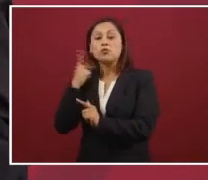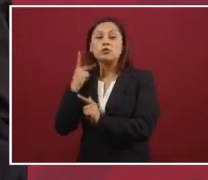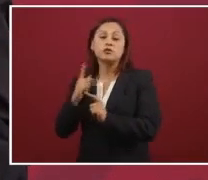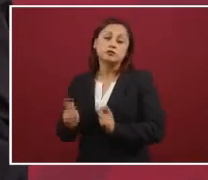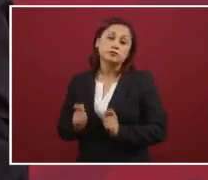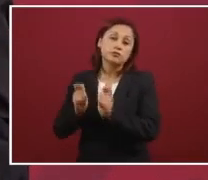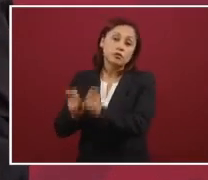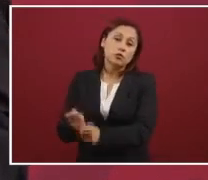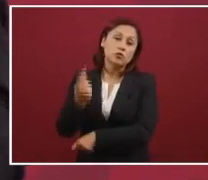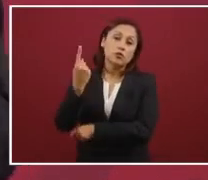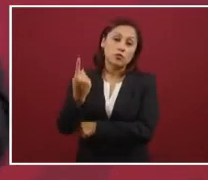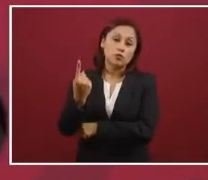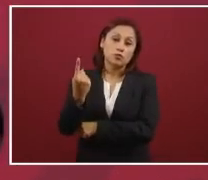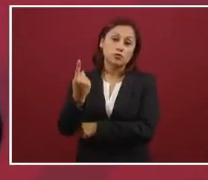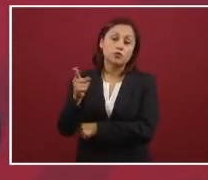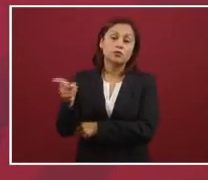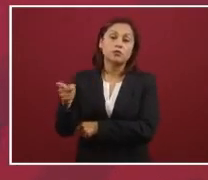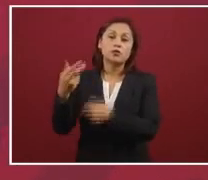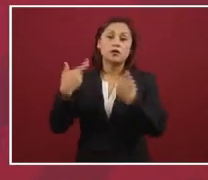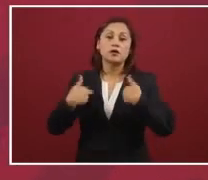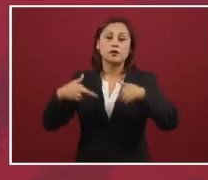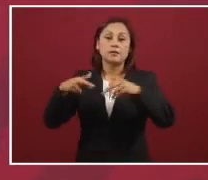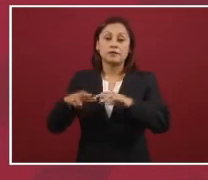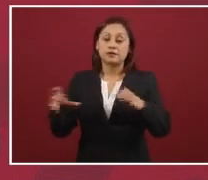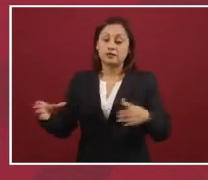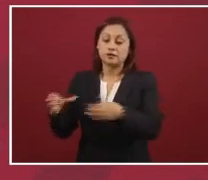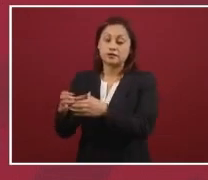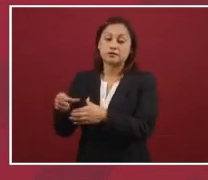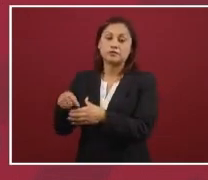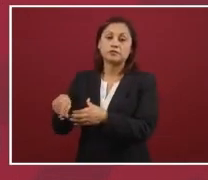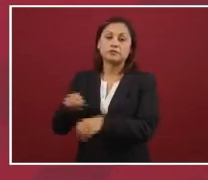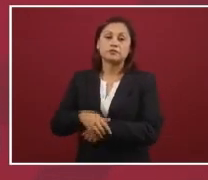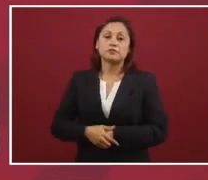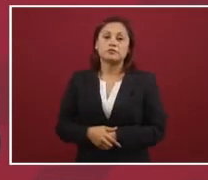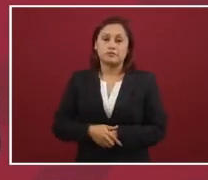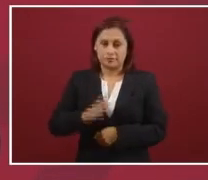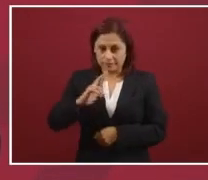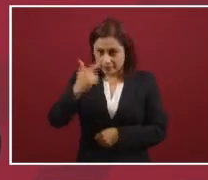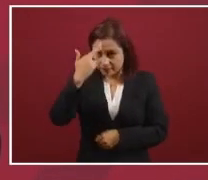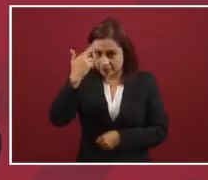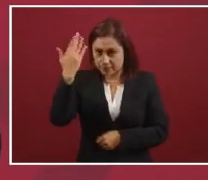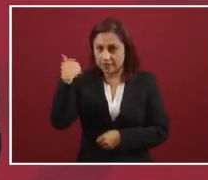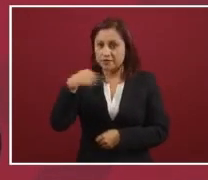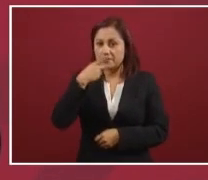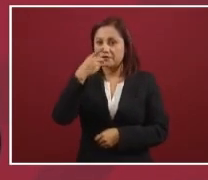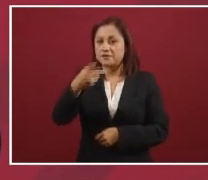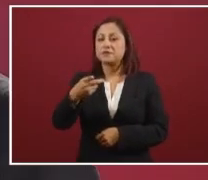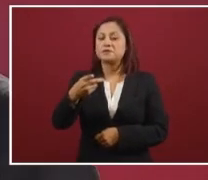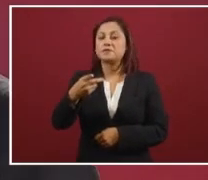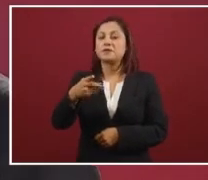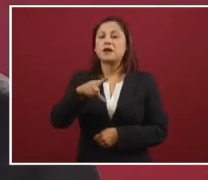para la representación minoritaria. Y así salió.